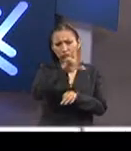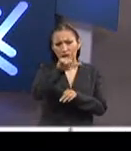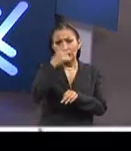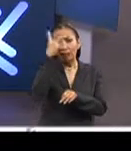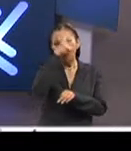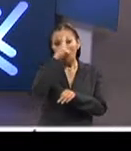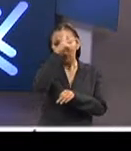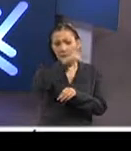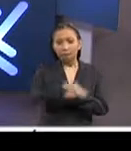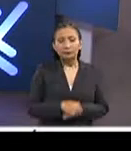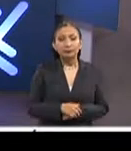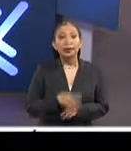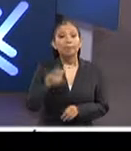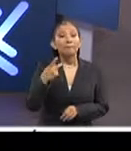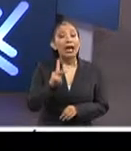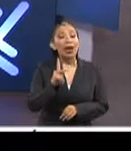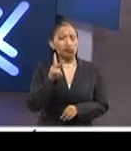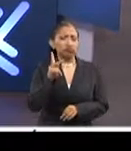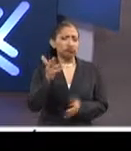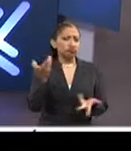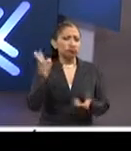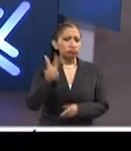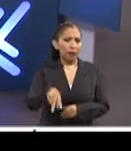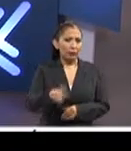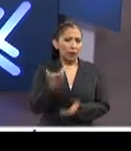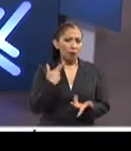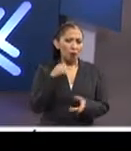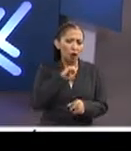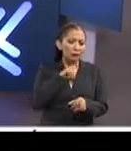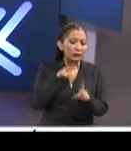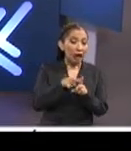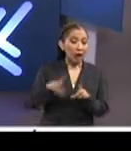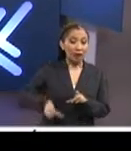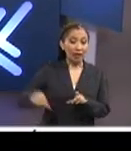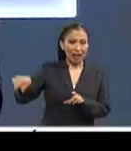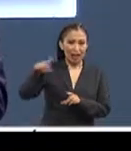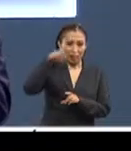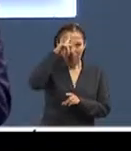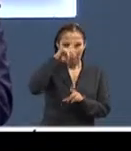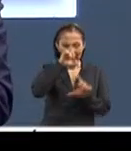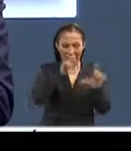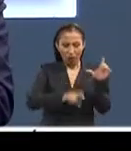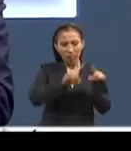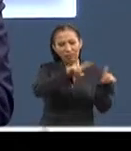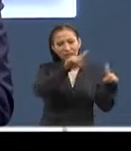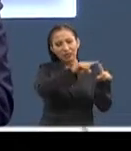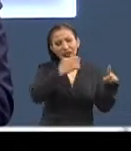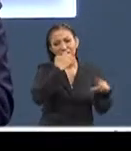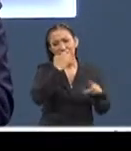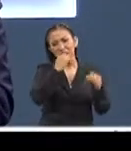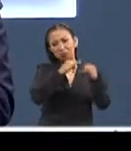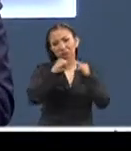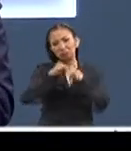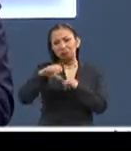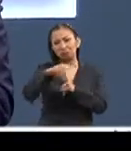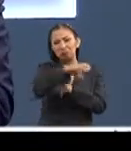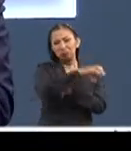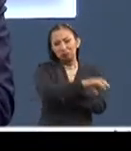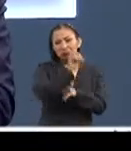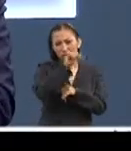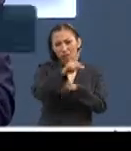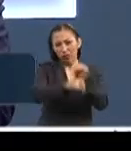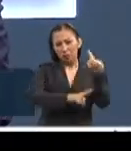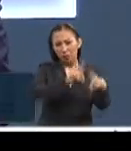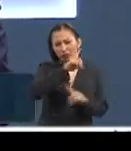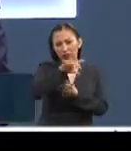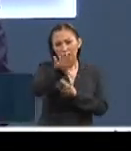en psicología. Sin embargo, es cierto que de manera particular el gobierno de nuestro país y diferentes instancias relacionadas